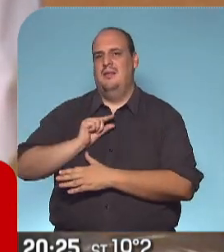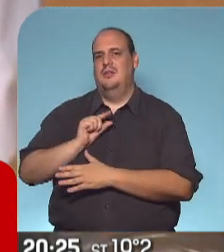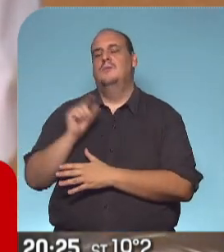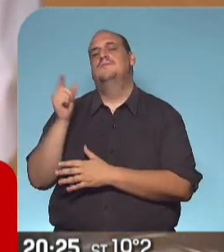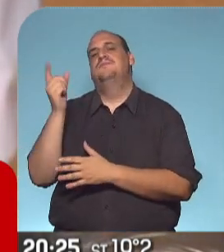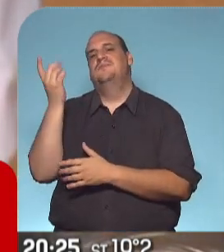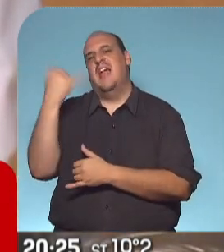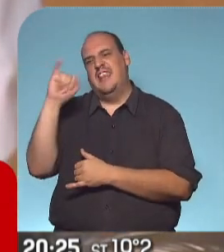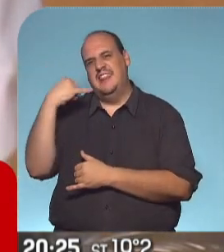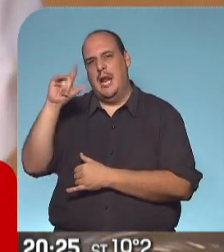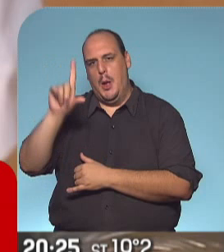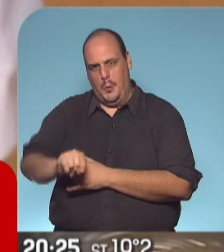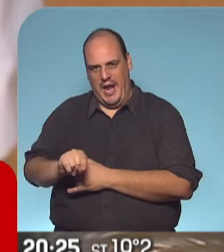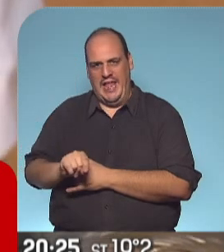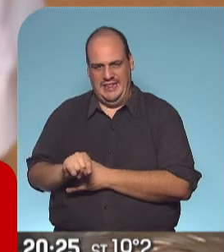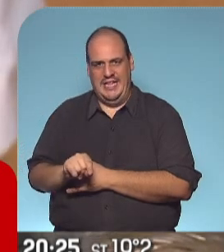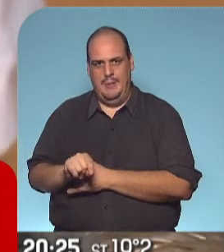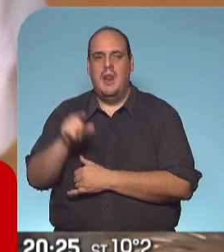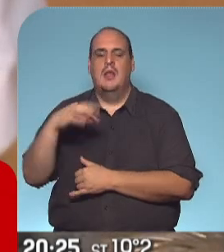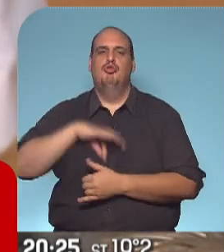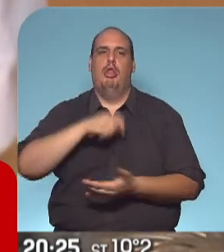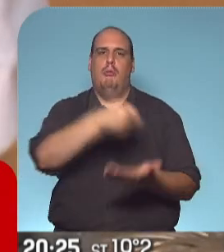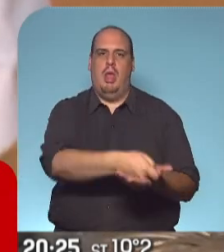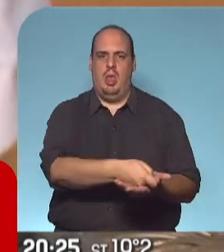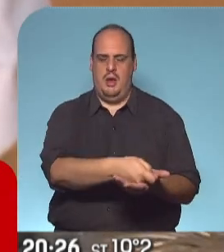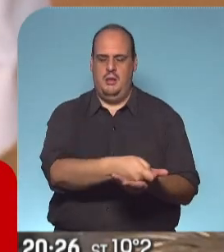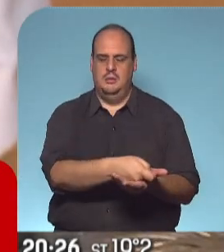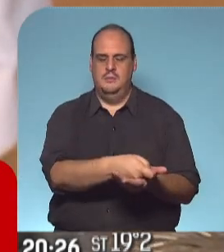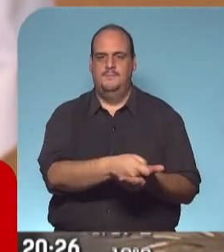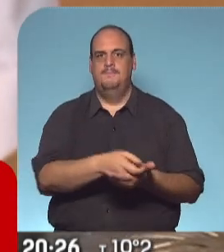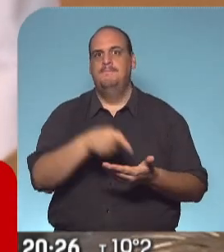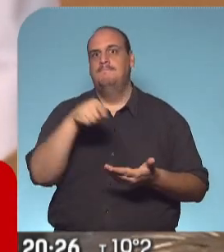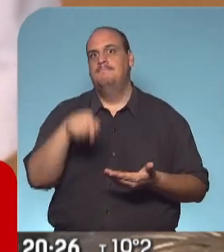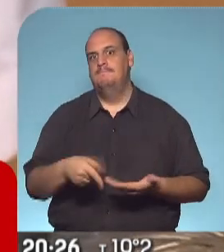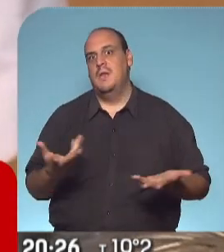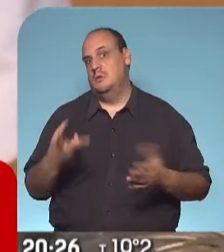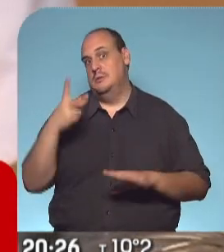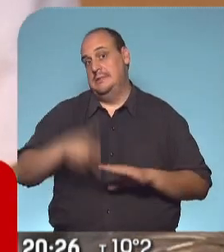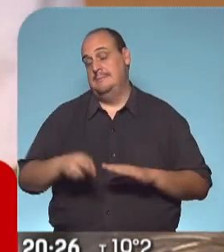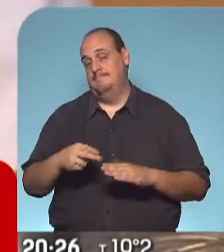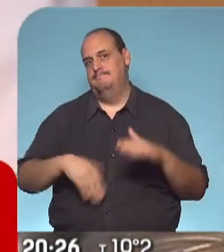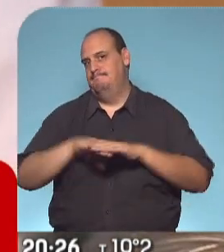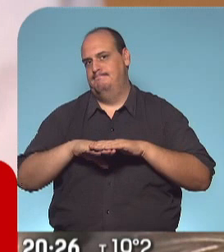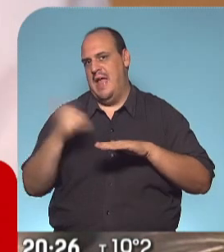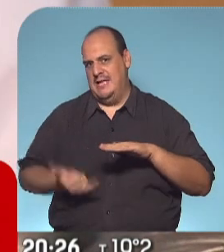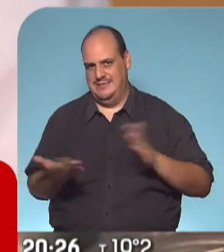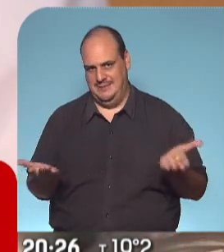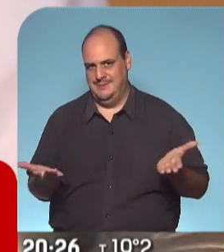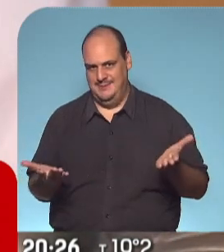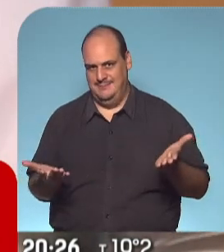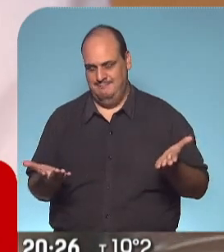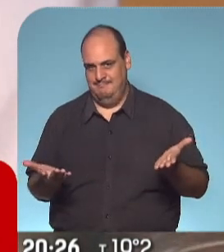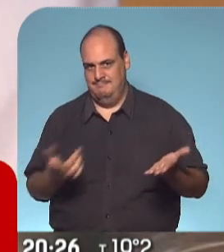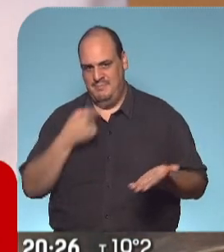barata que la tasa de mercado para poder pagar salarios. Ahora, eso tiene una limitación, no es una